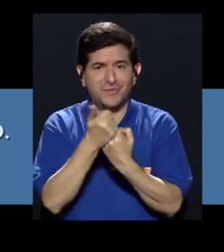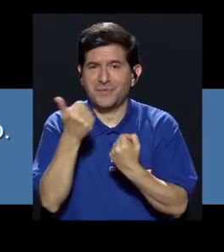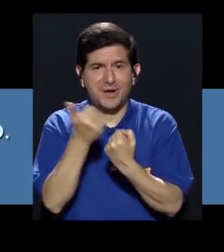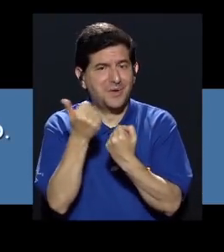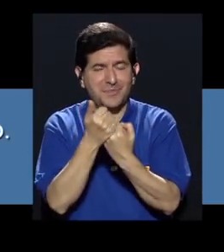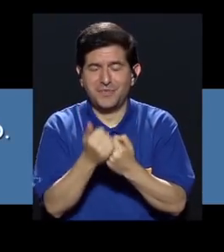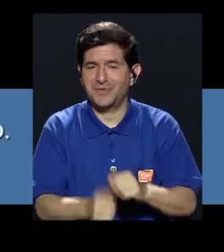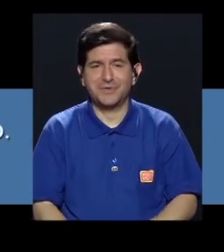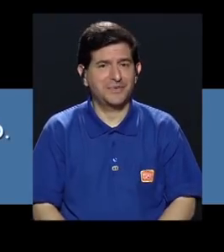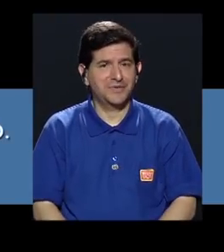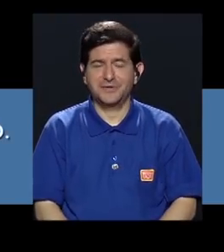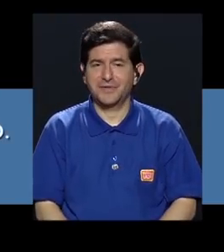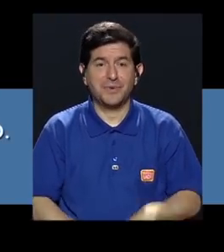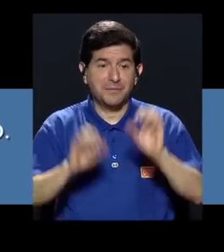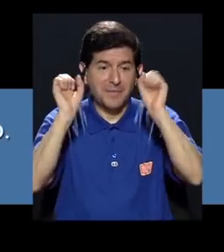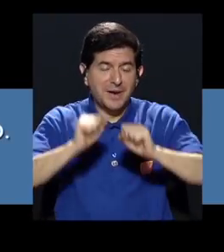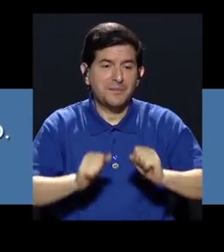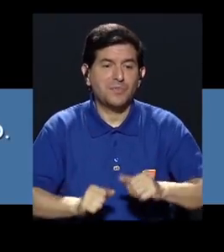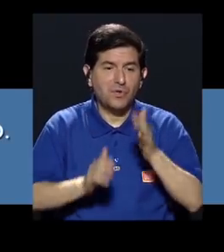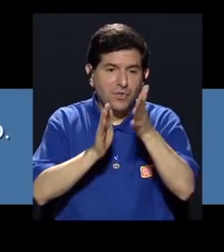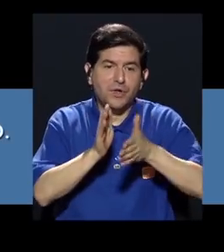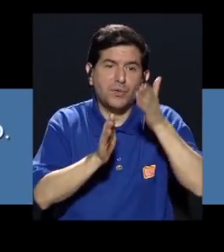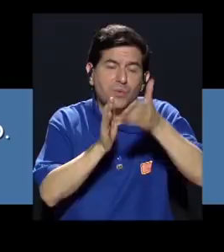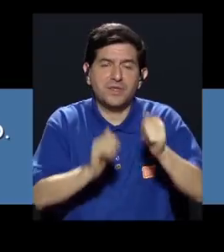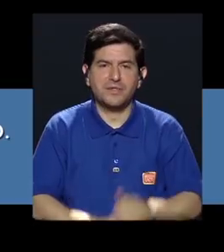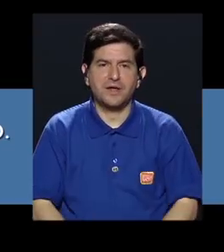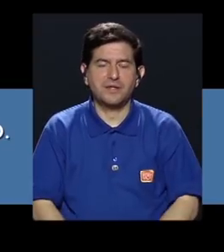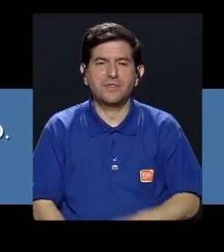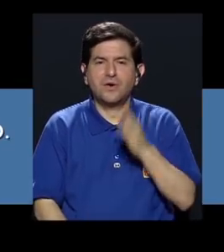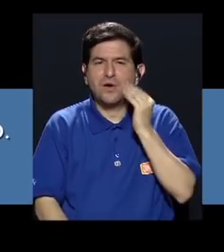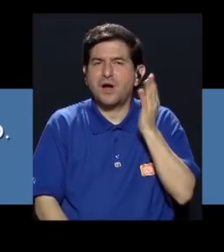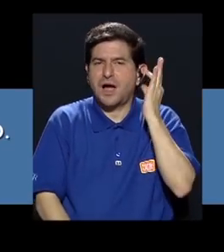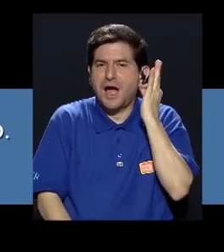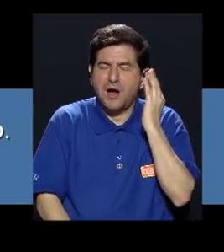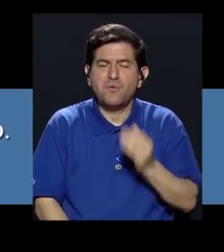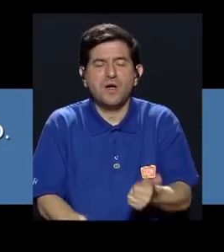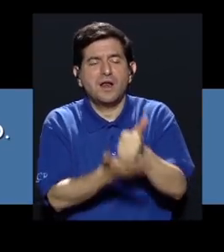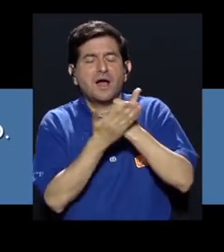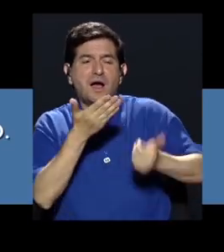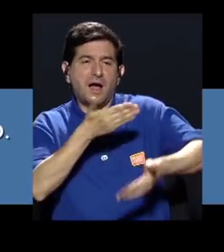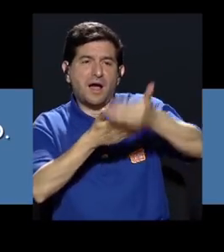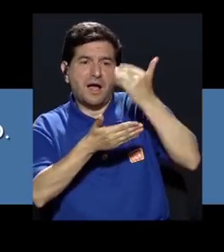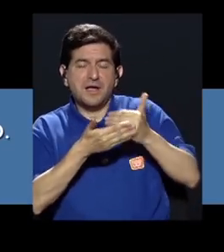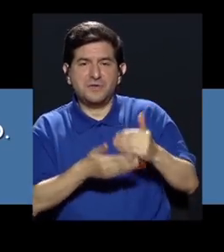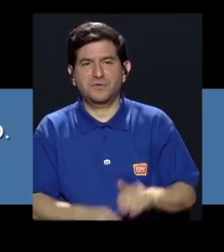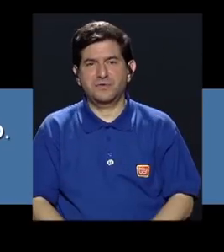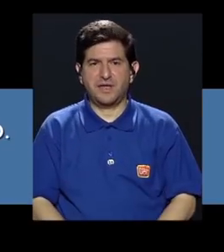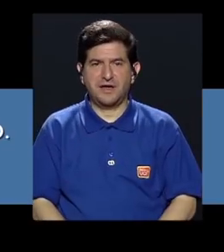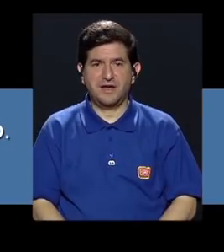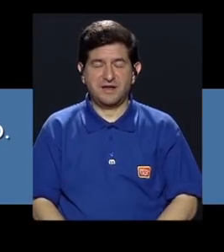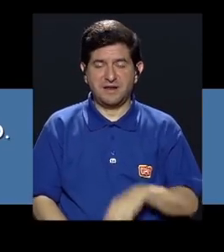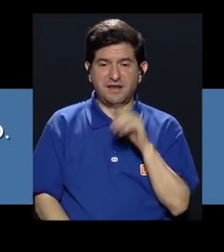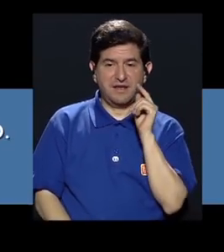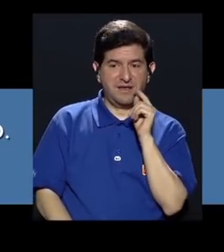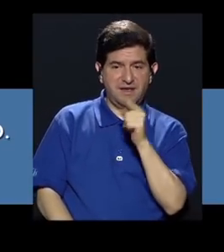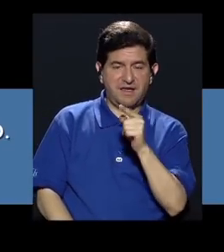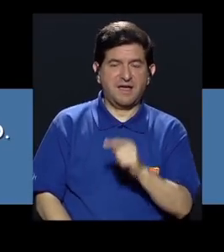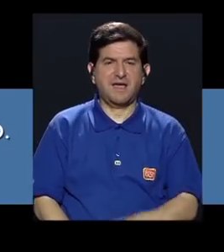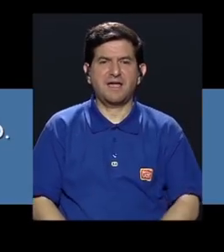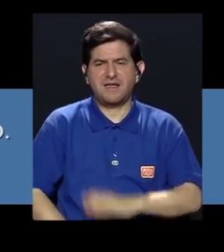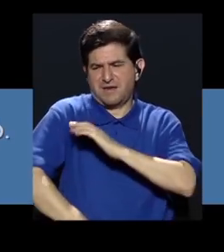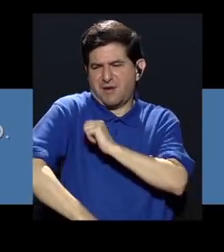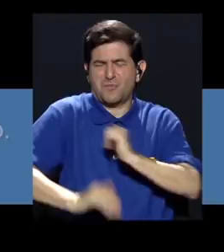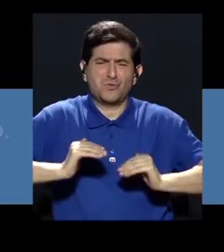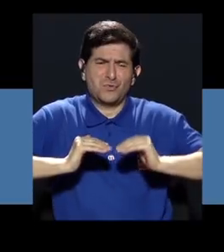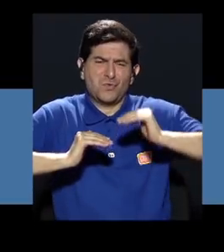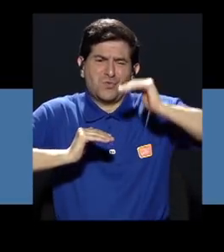el apoyo de mi mamá para el cuidado de él. Mi abuelita, que era la que me ayudaba, tiene